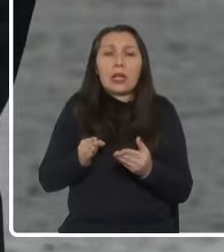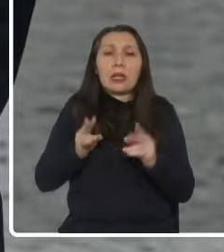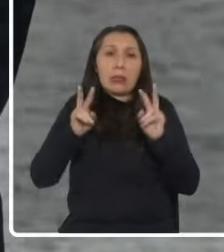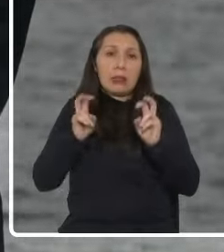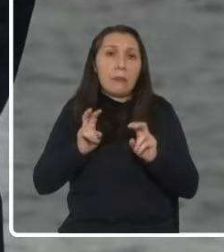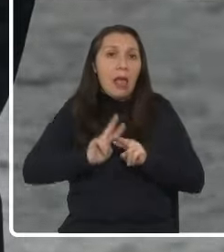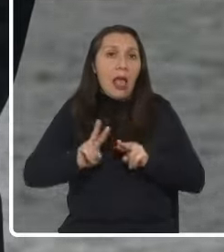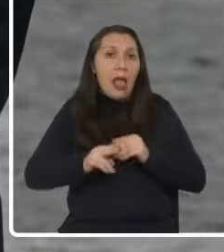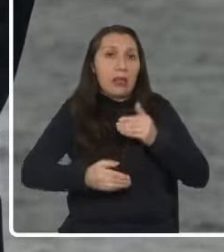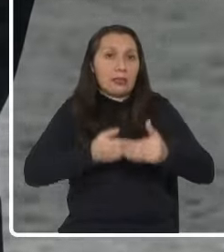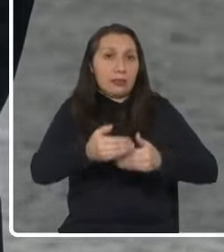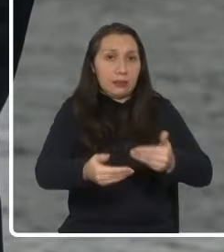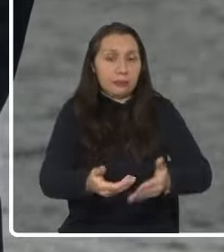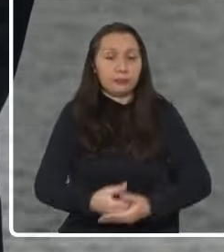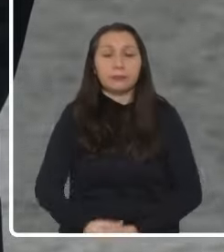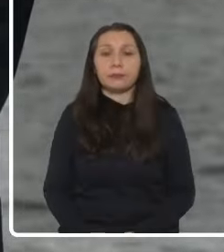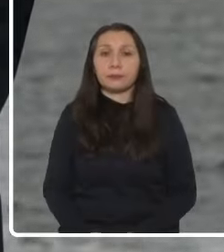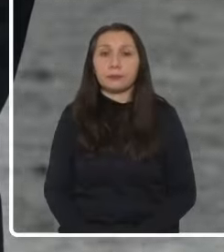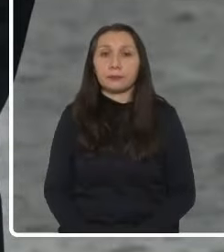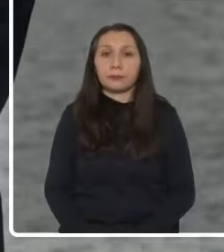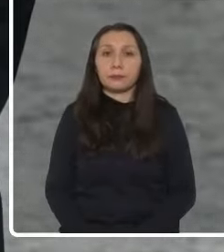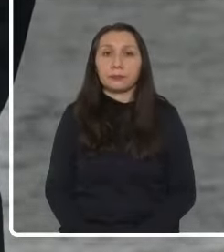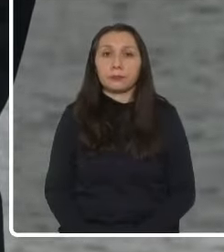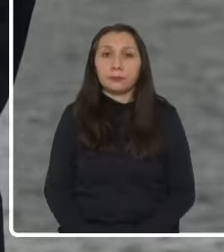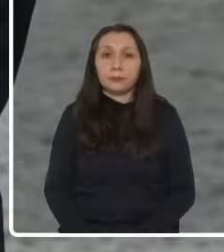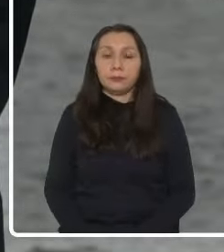al respecto.